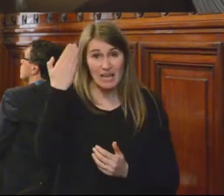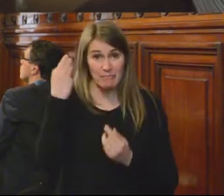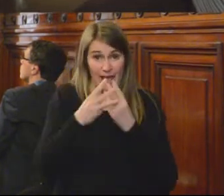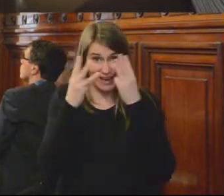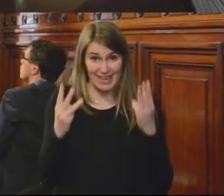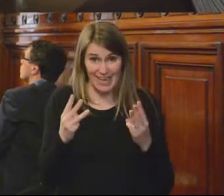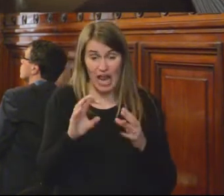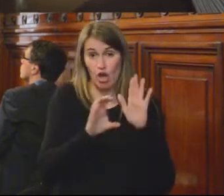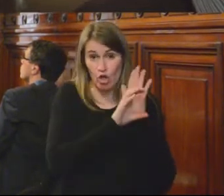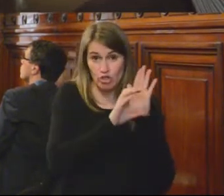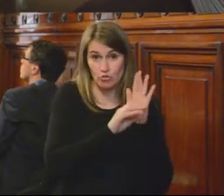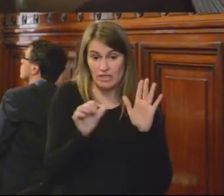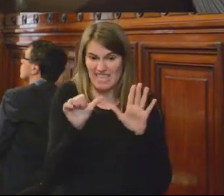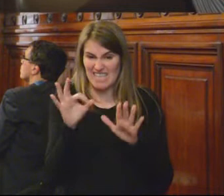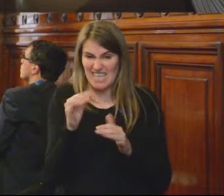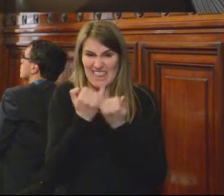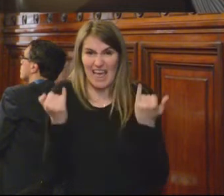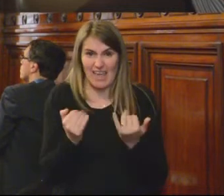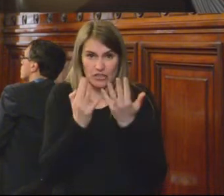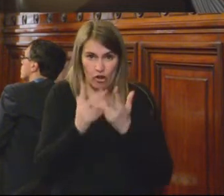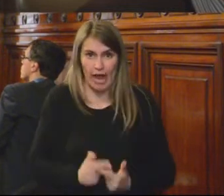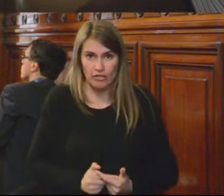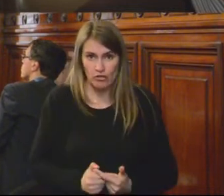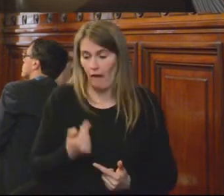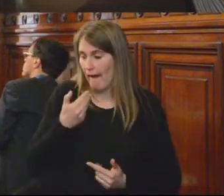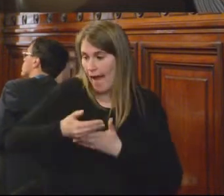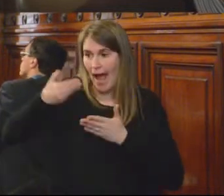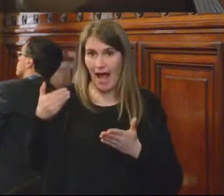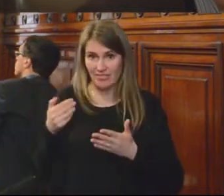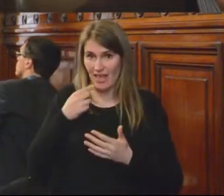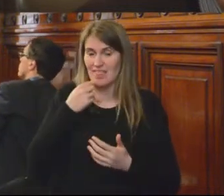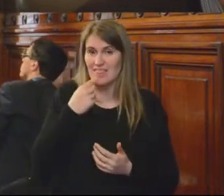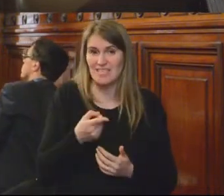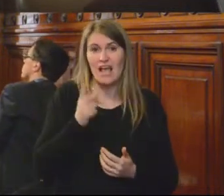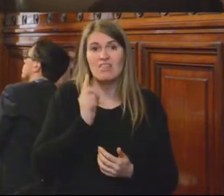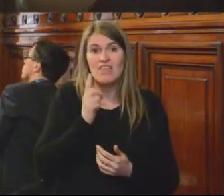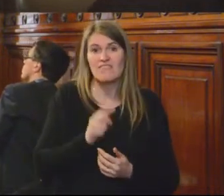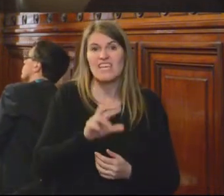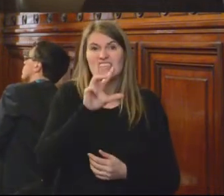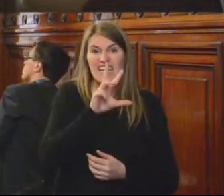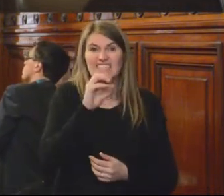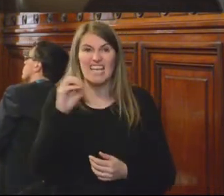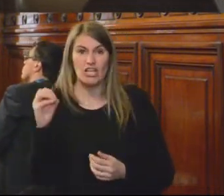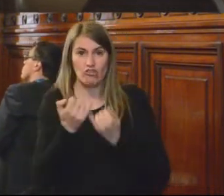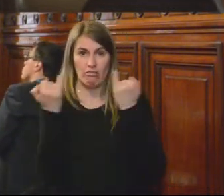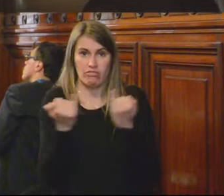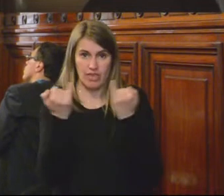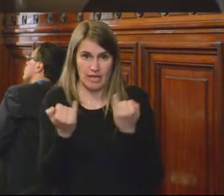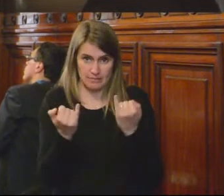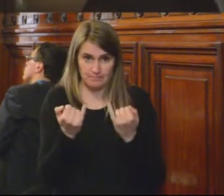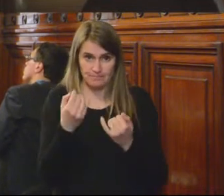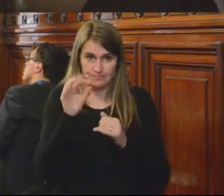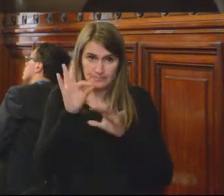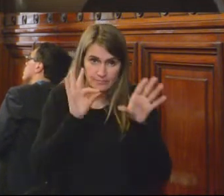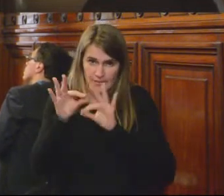en solo 60 días, cuando meses antes había establecido que un revocatorio requería más de 300 días, siendo la ANC una elección mucho